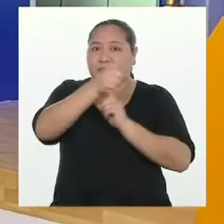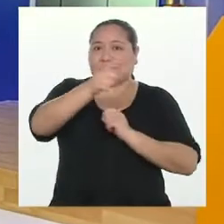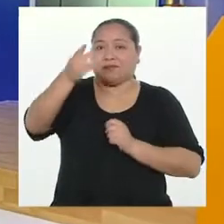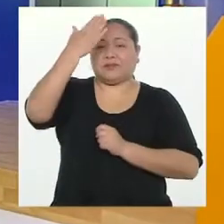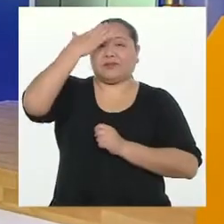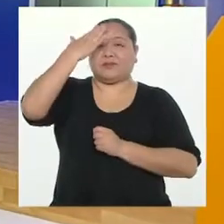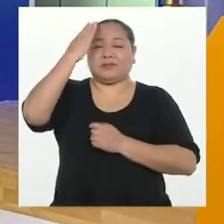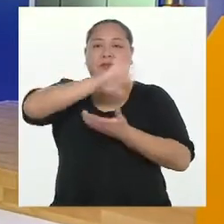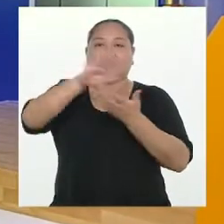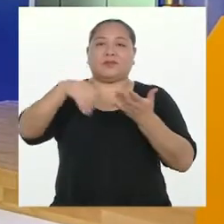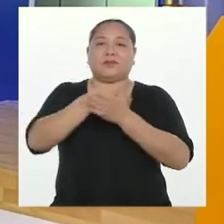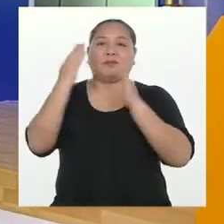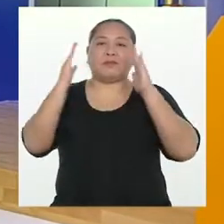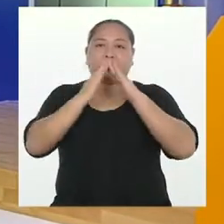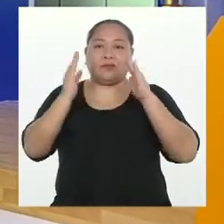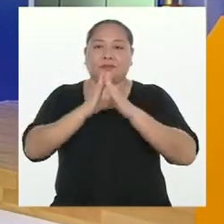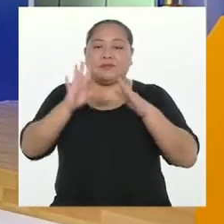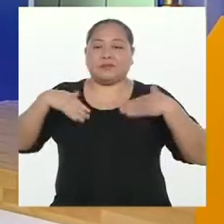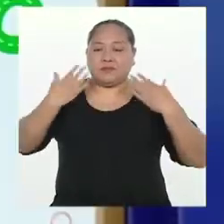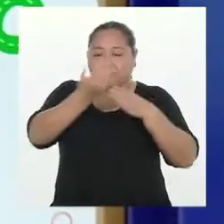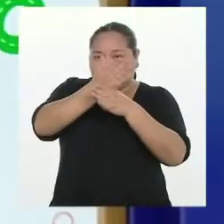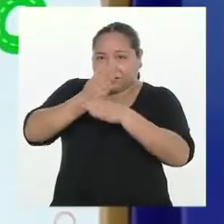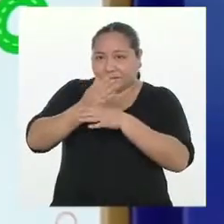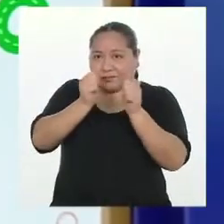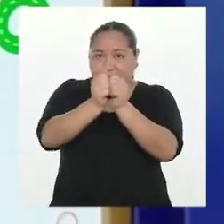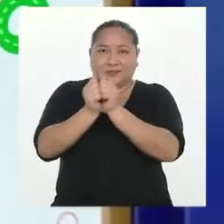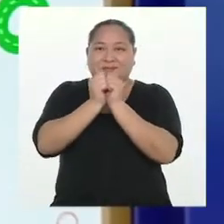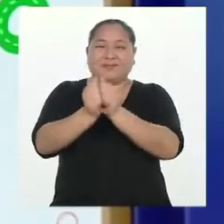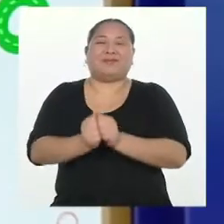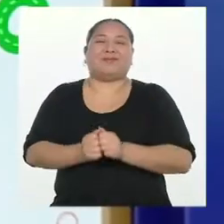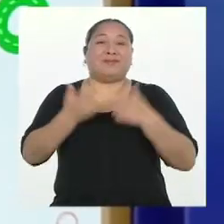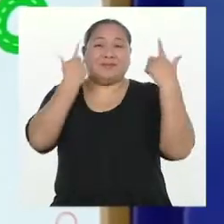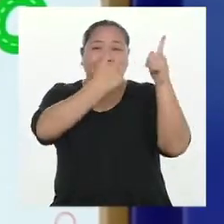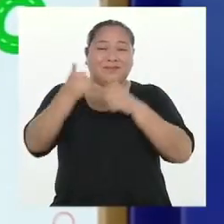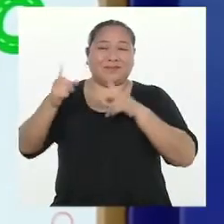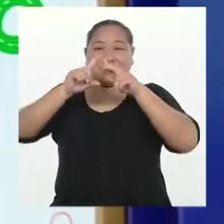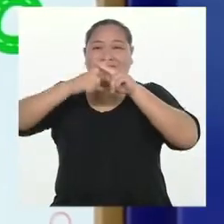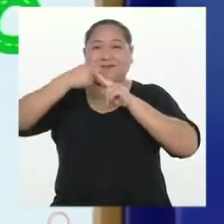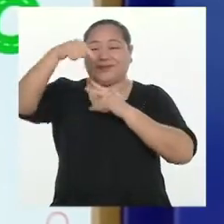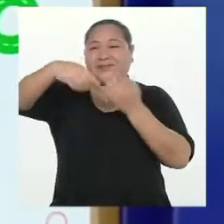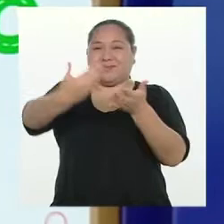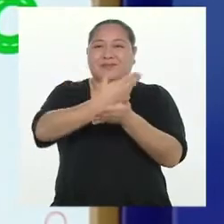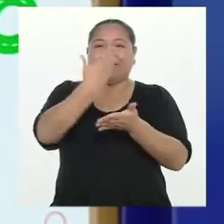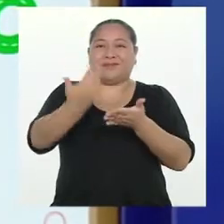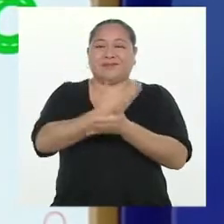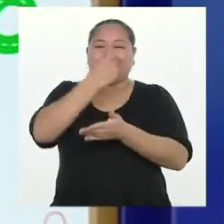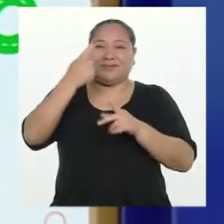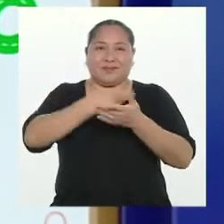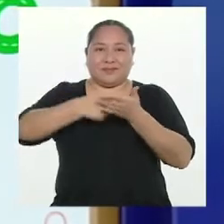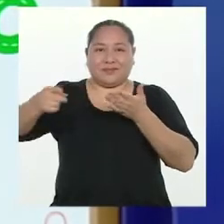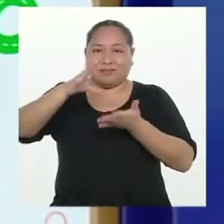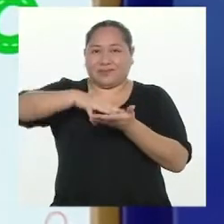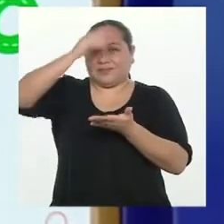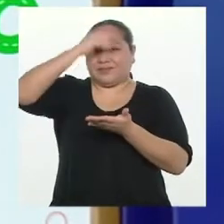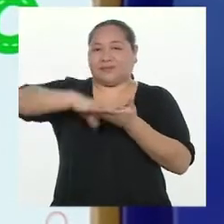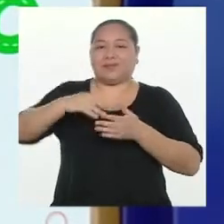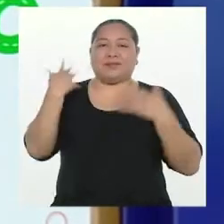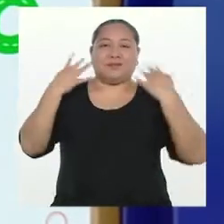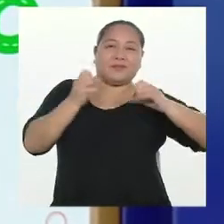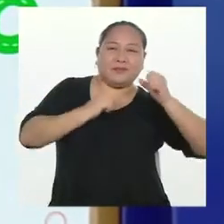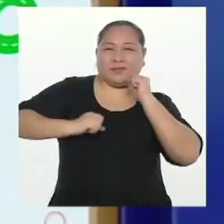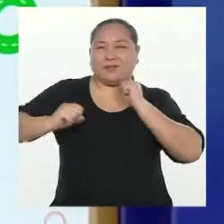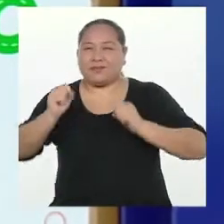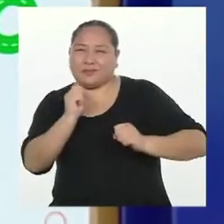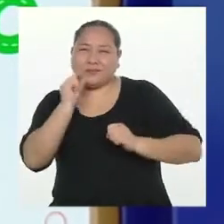saben, todos en casa pueden acompañarnos. ¿Listas y listos para comenzar esta nueva semana de aprendizaje? Pues vamos a movernos